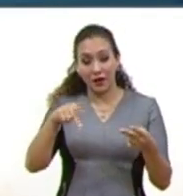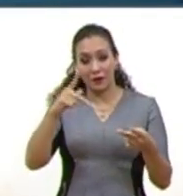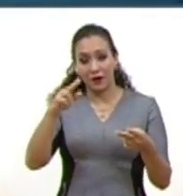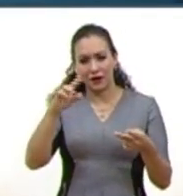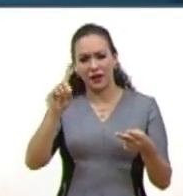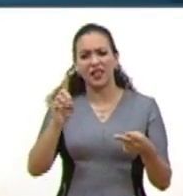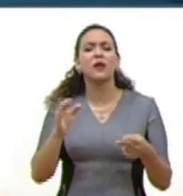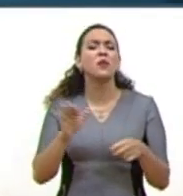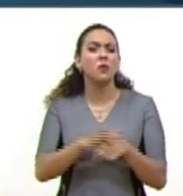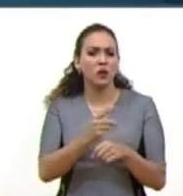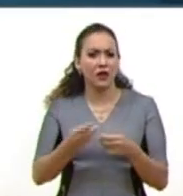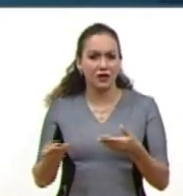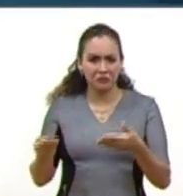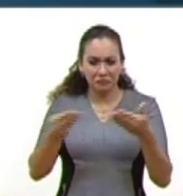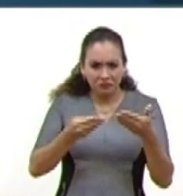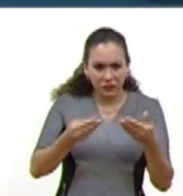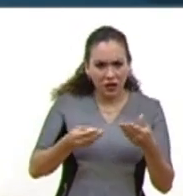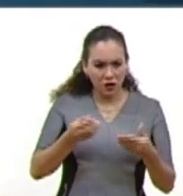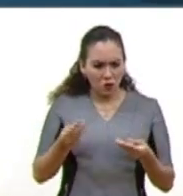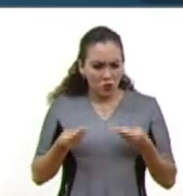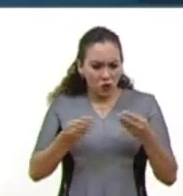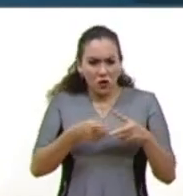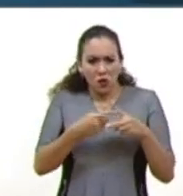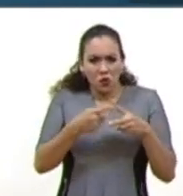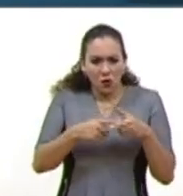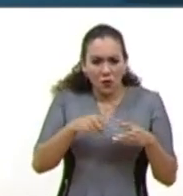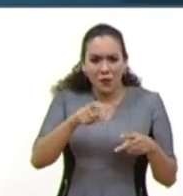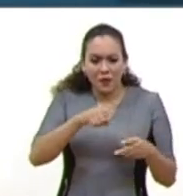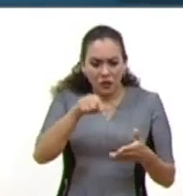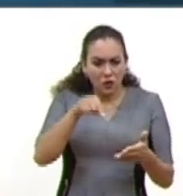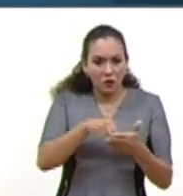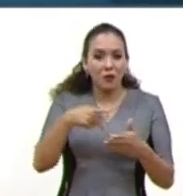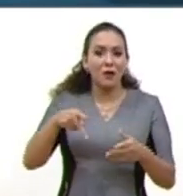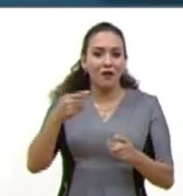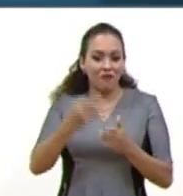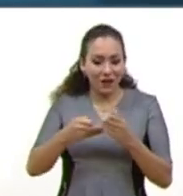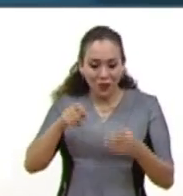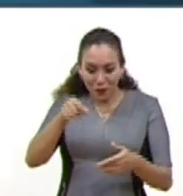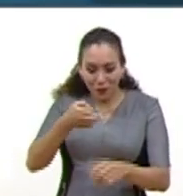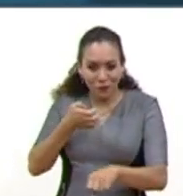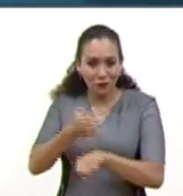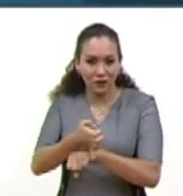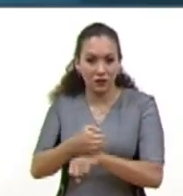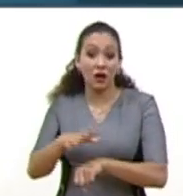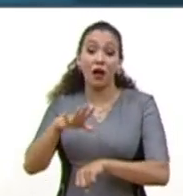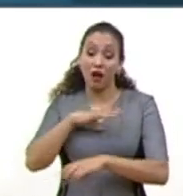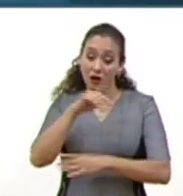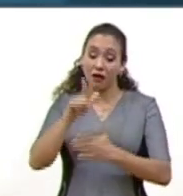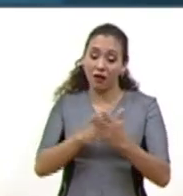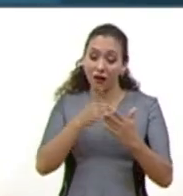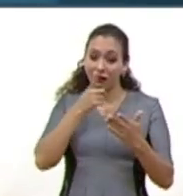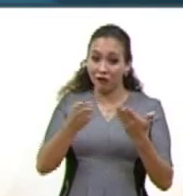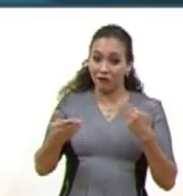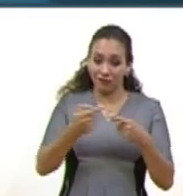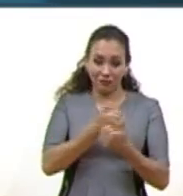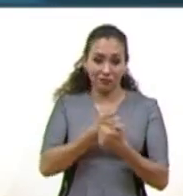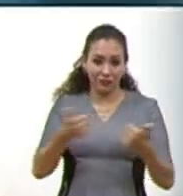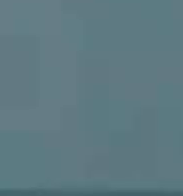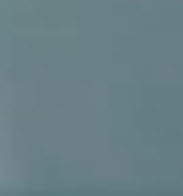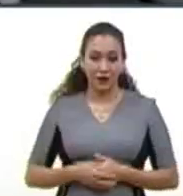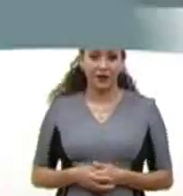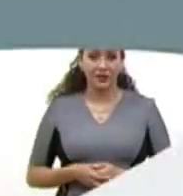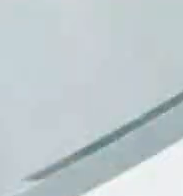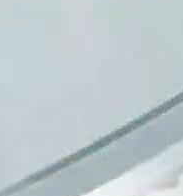debido a que impugnaron los cómputos distritales y no los de la entidad, como lo establece la Ley de Medios de Impugnación para estos casos.